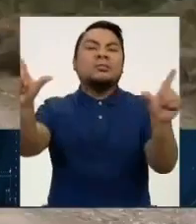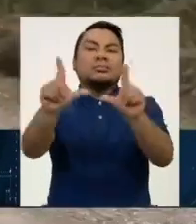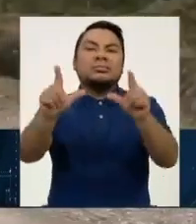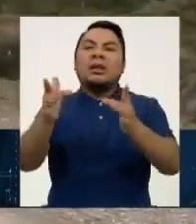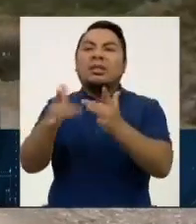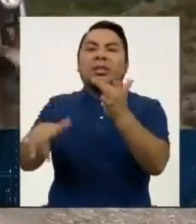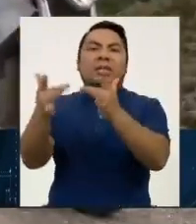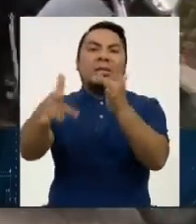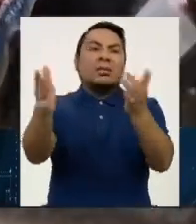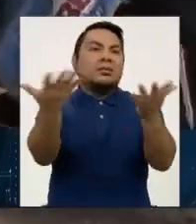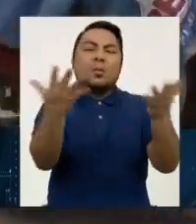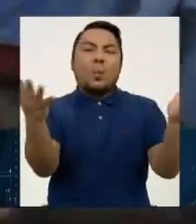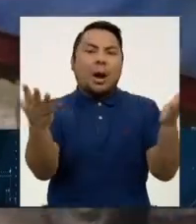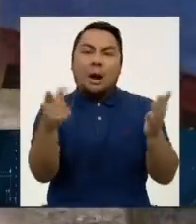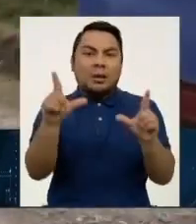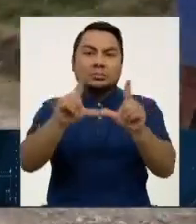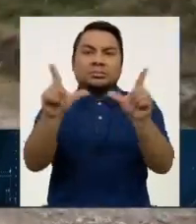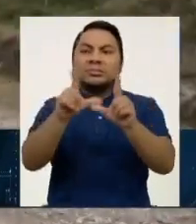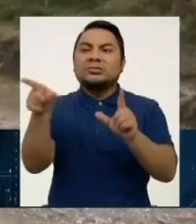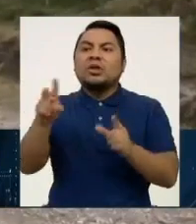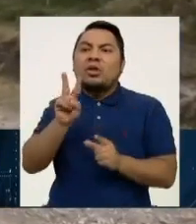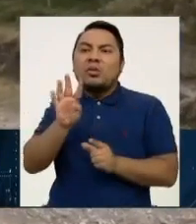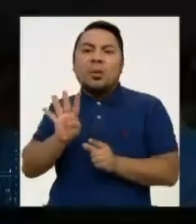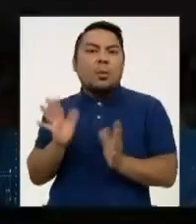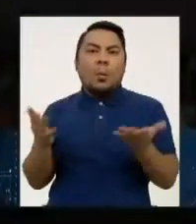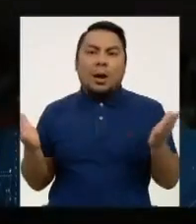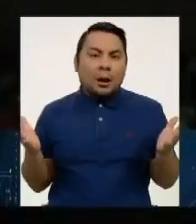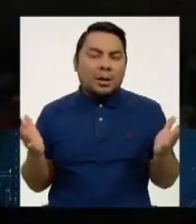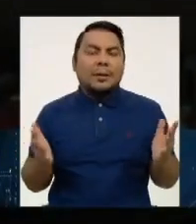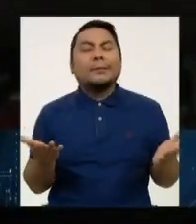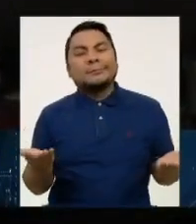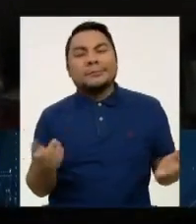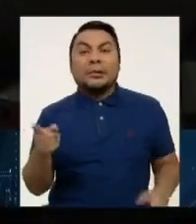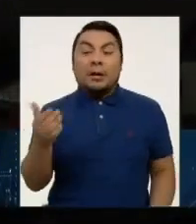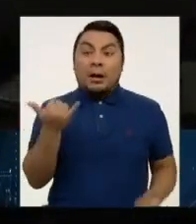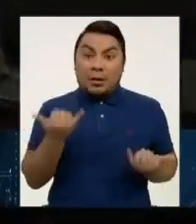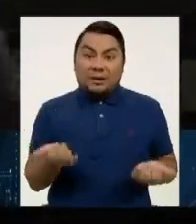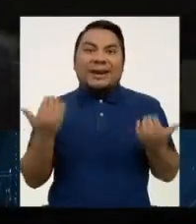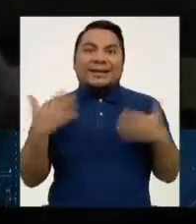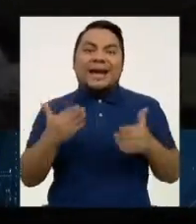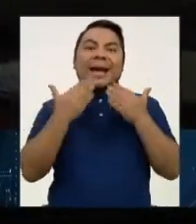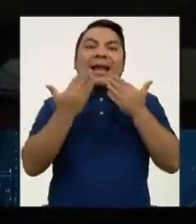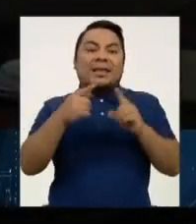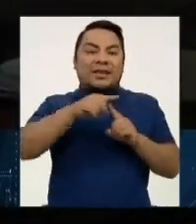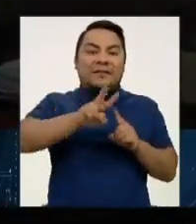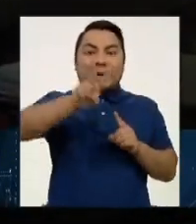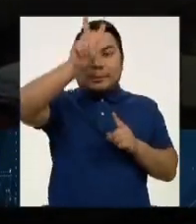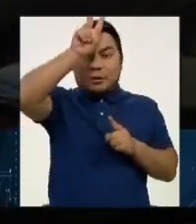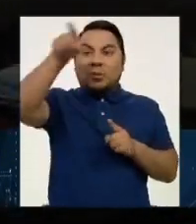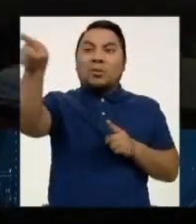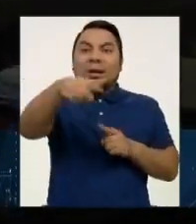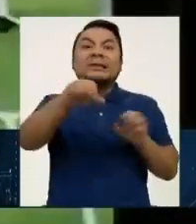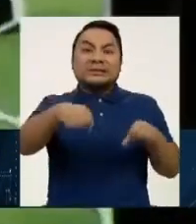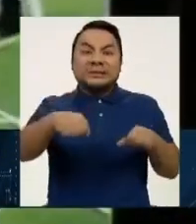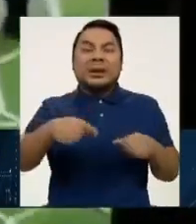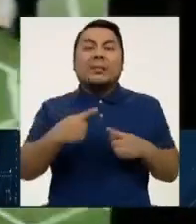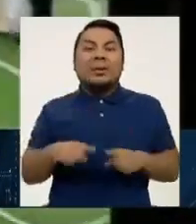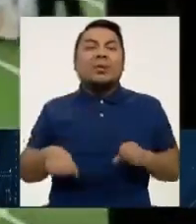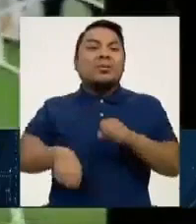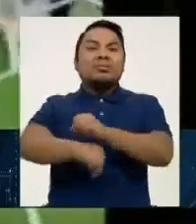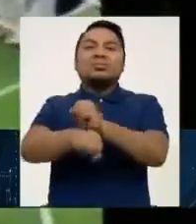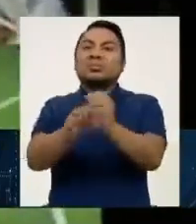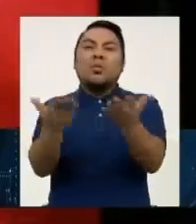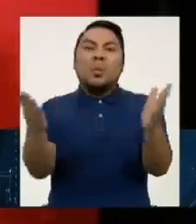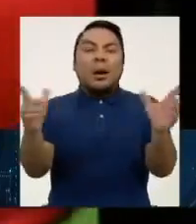de los que jugaría nuestra selección nacional. Sin embargo, hoy, gracias a TV Perú, los pobladores del alejado anexo